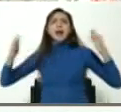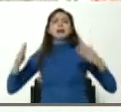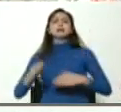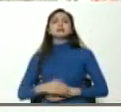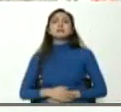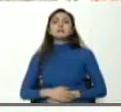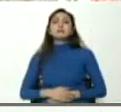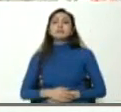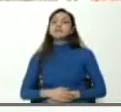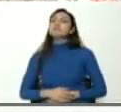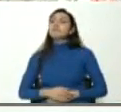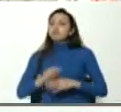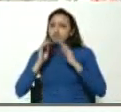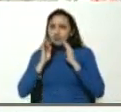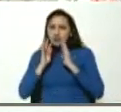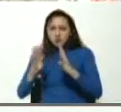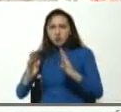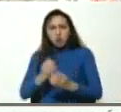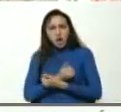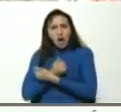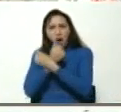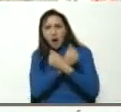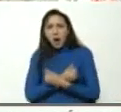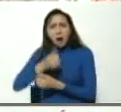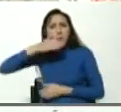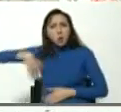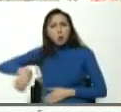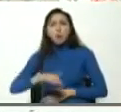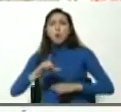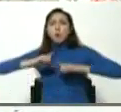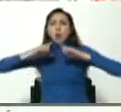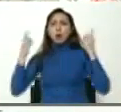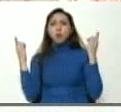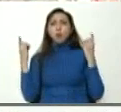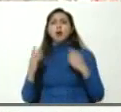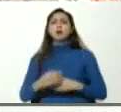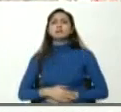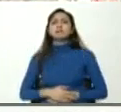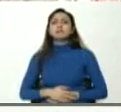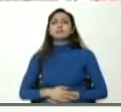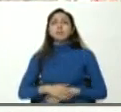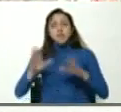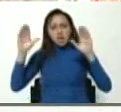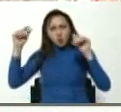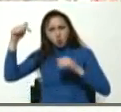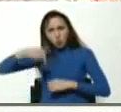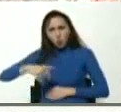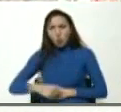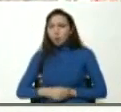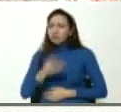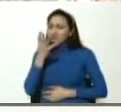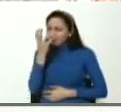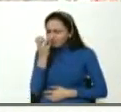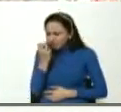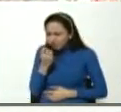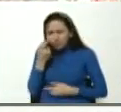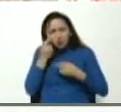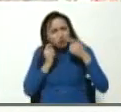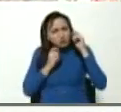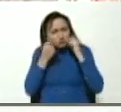eso que tiene las bendiciones y el amor del pueblo de la guaira y el pueblo lo ha despedido con sus lágrimas